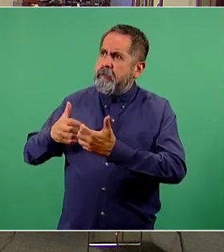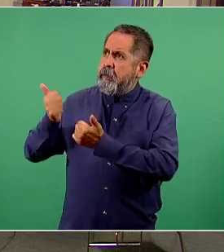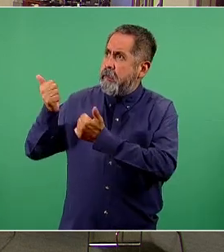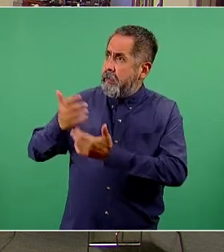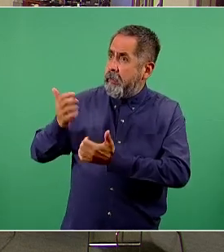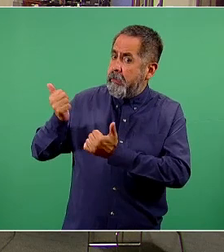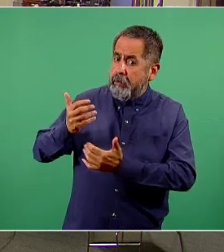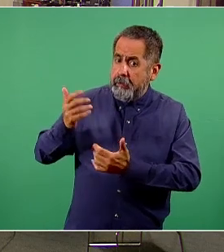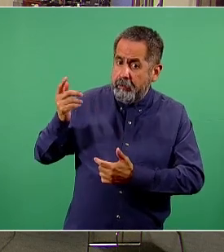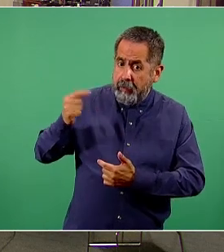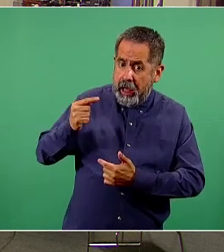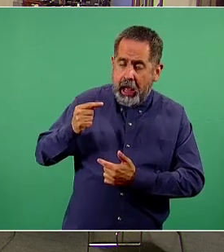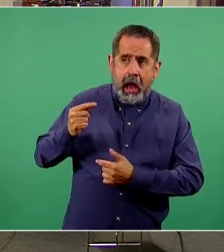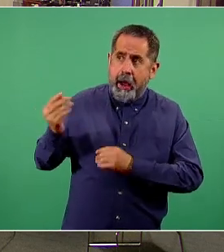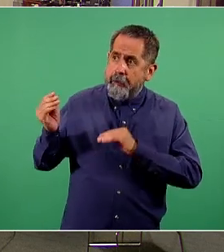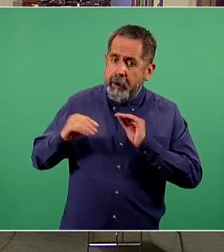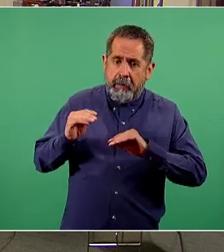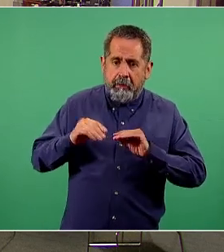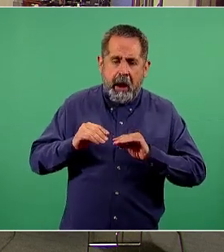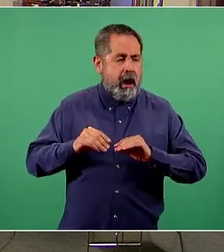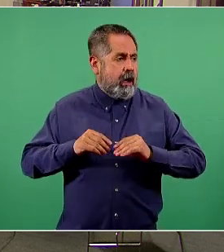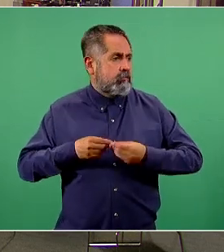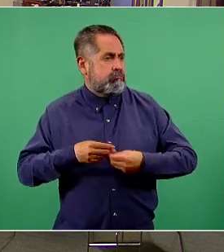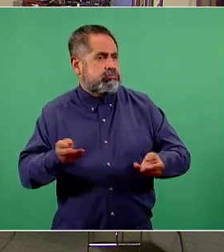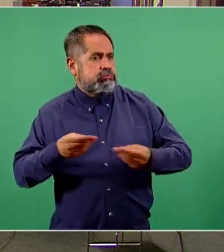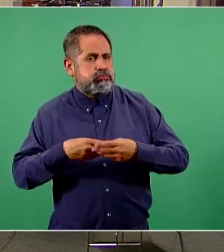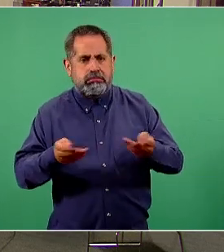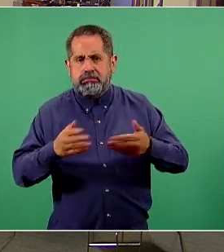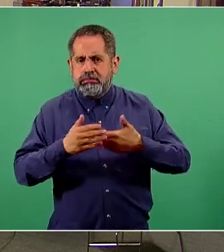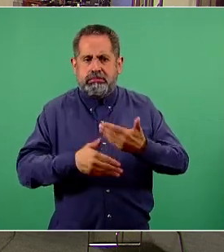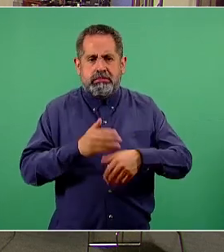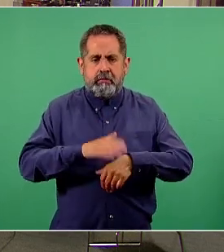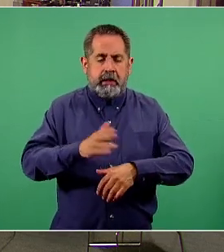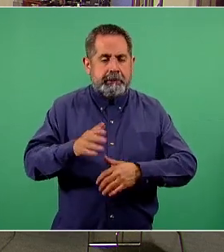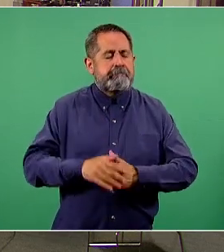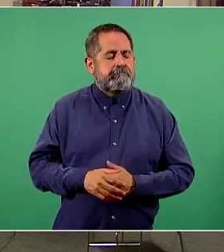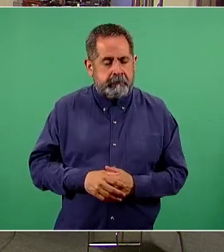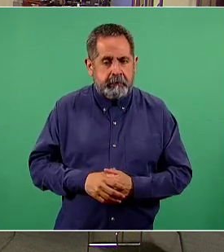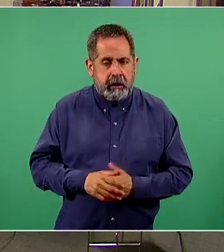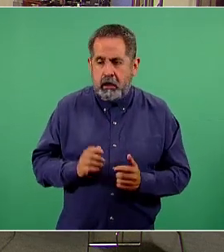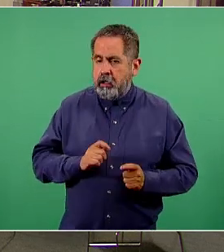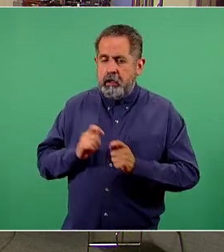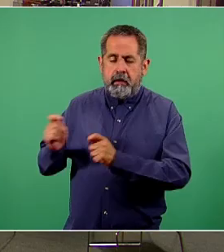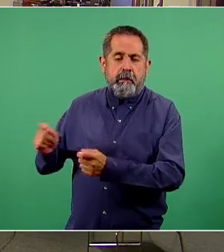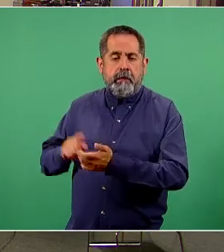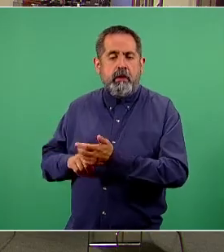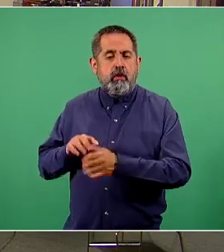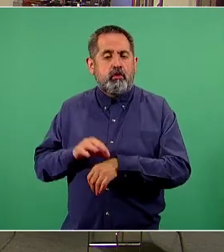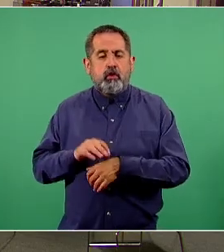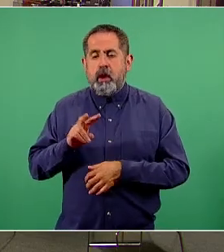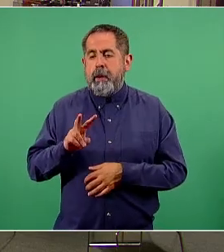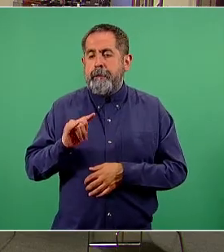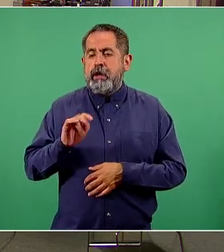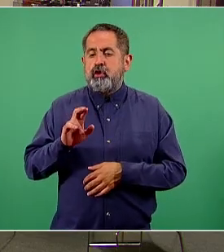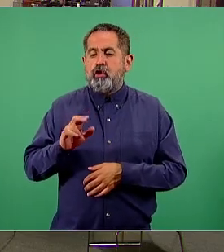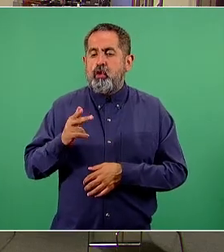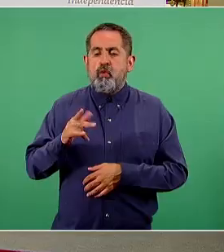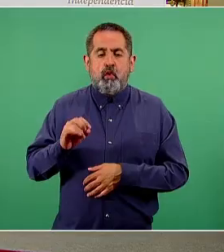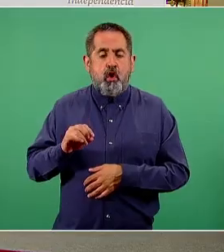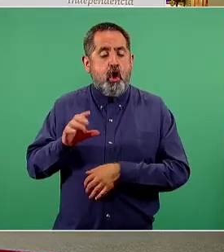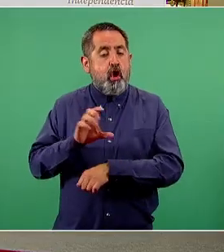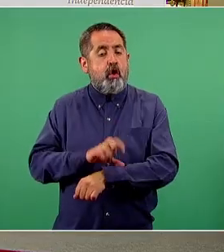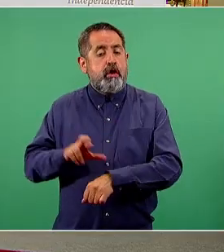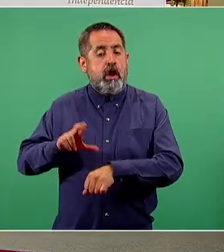incorporar vacunas que están pendientes de ser entregadas. Ahora sí, le damos la palabra al doctor Víctor Hugo Borja Burto, coordinador médico